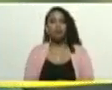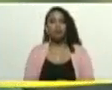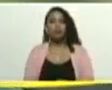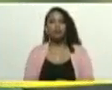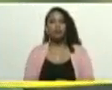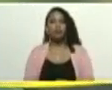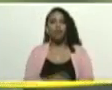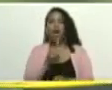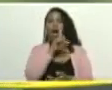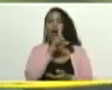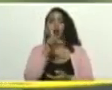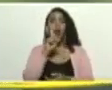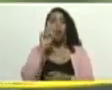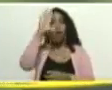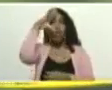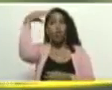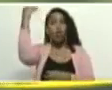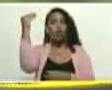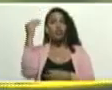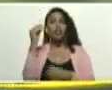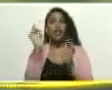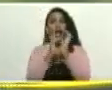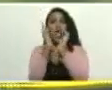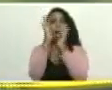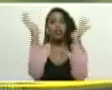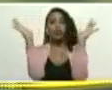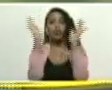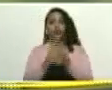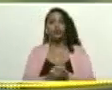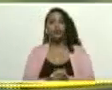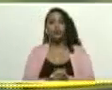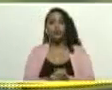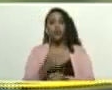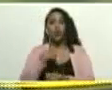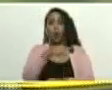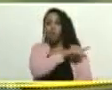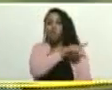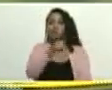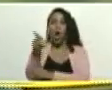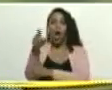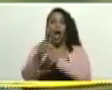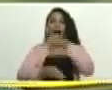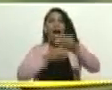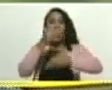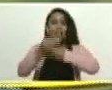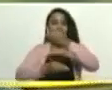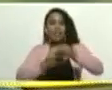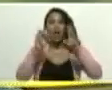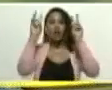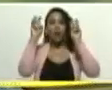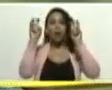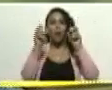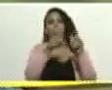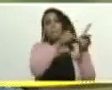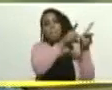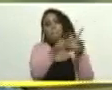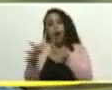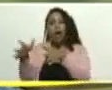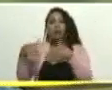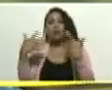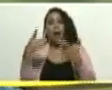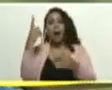en nombre de Dios y de nuestro señor Jesucristo ordenó la ejecución de un nuevo plan el